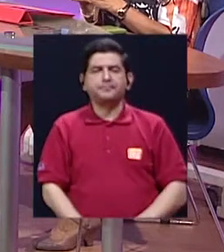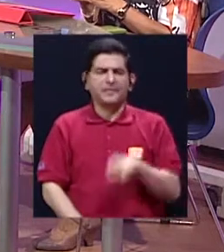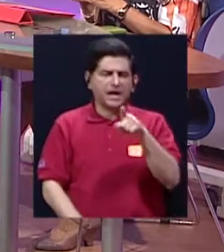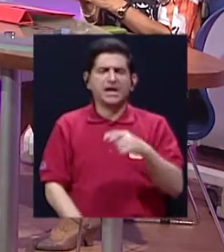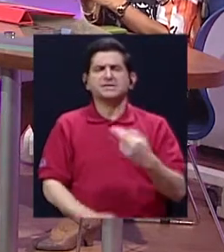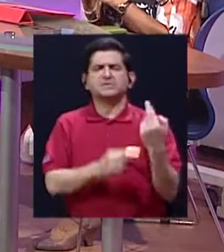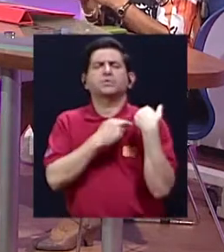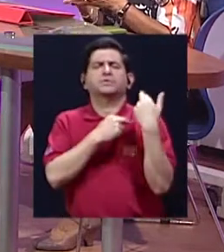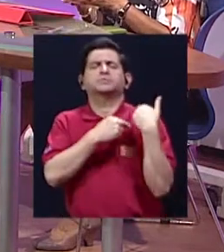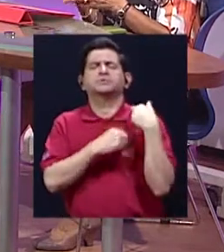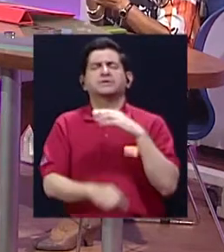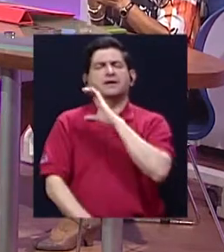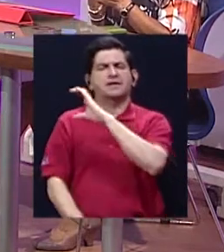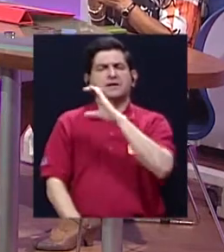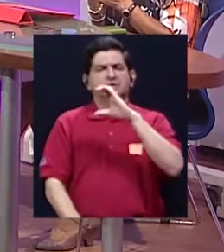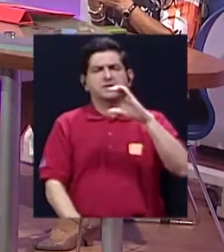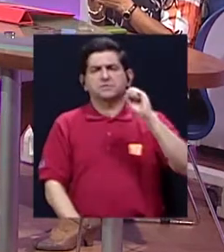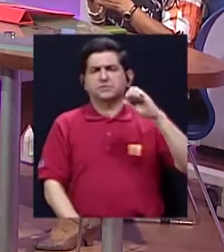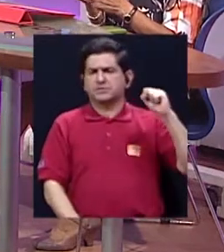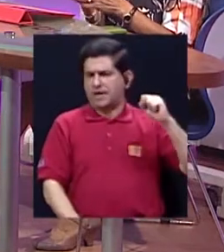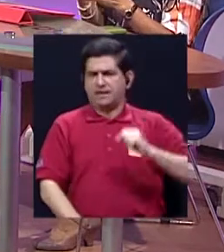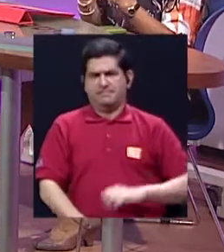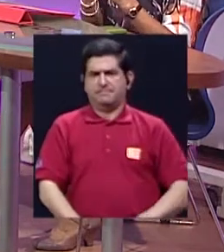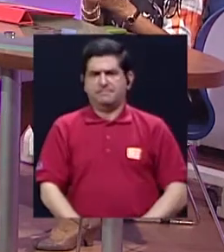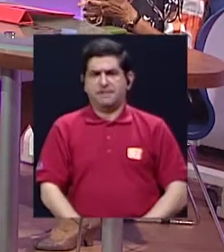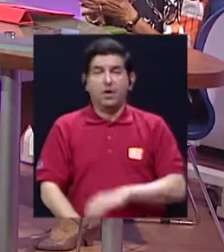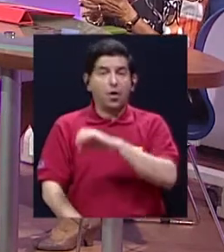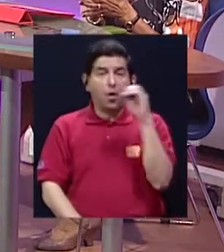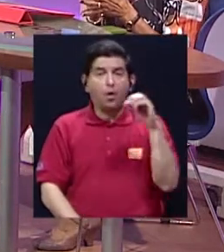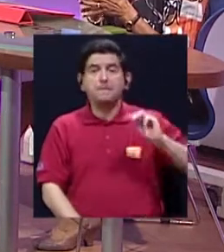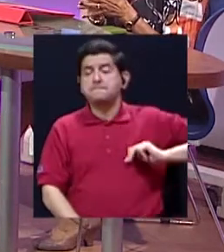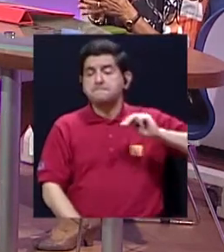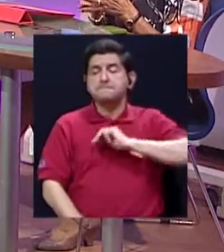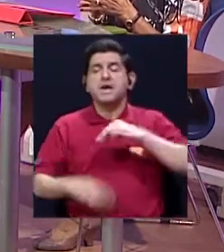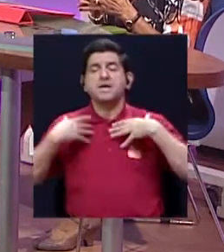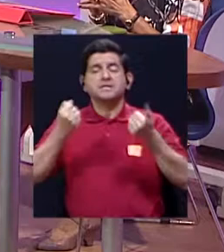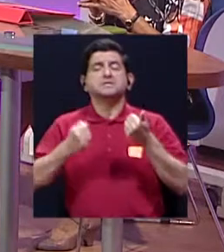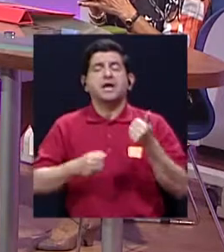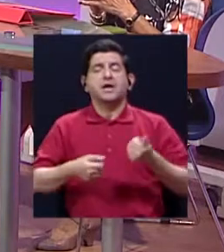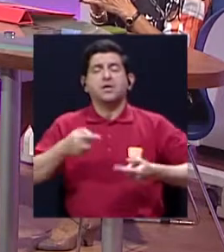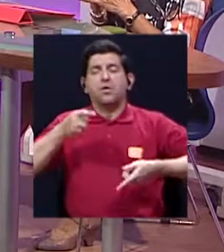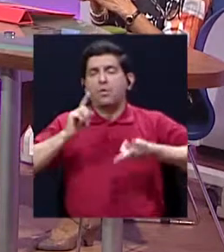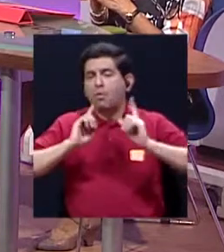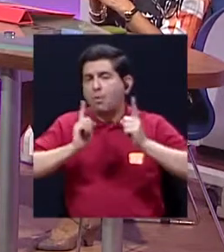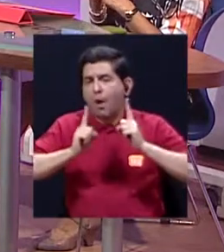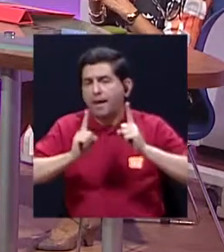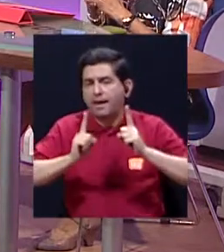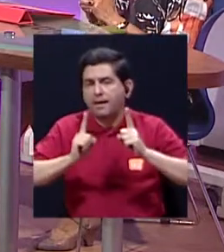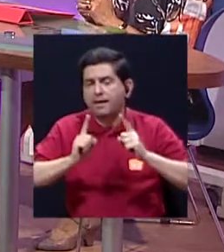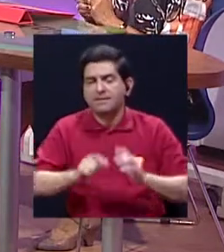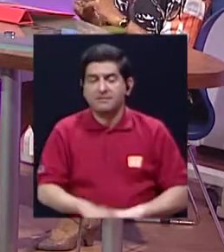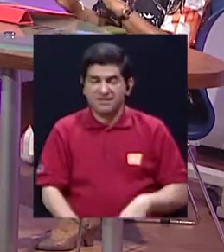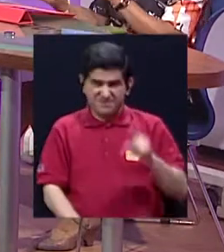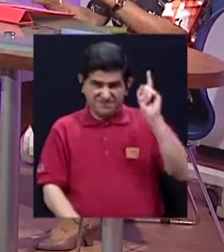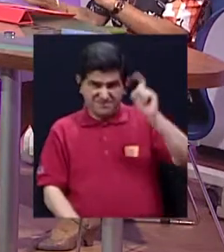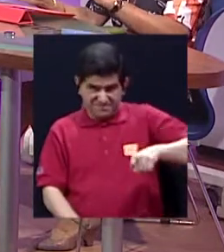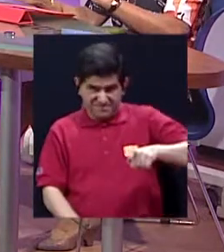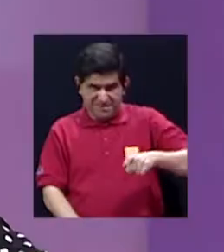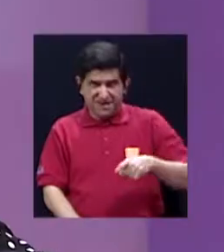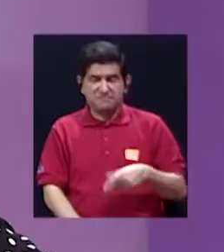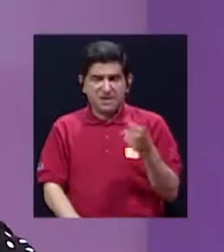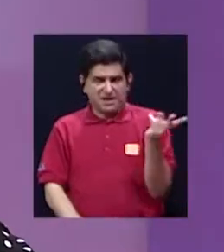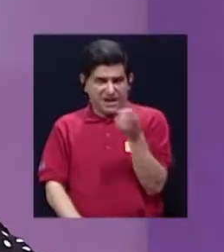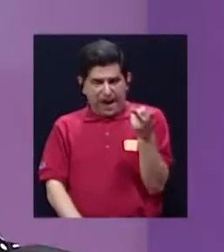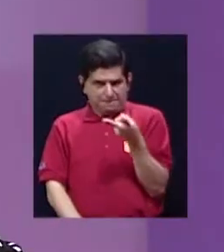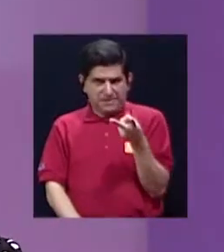competencia de la Caja Costarricense de Seguro Social o del Ministerio de Salud? Bueno, en realidad debería ser por parte